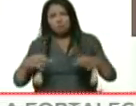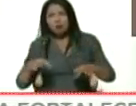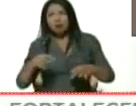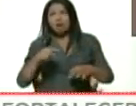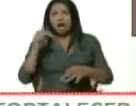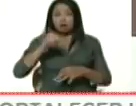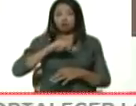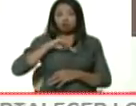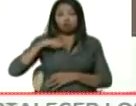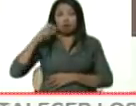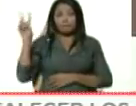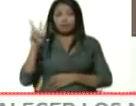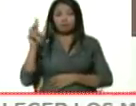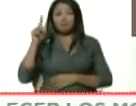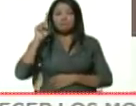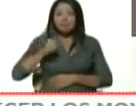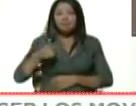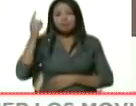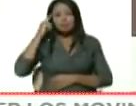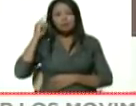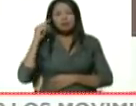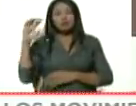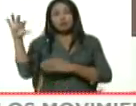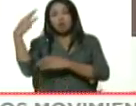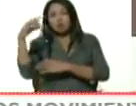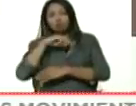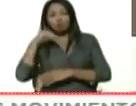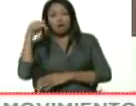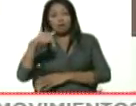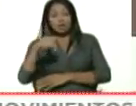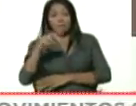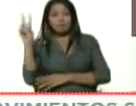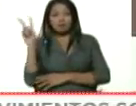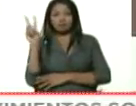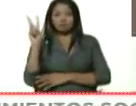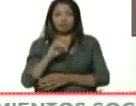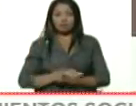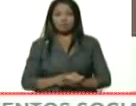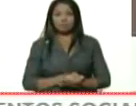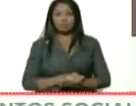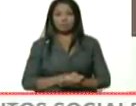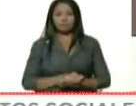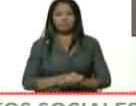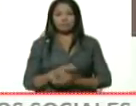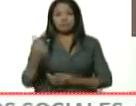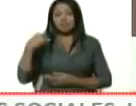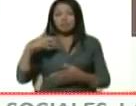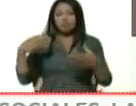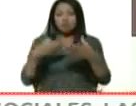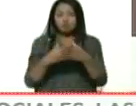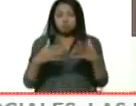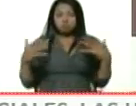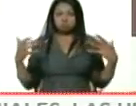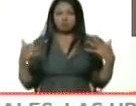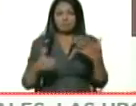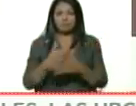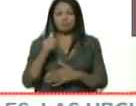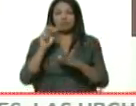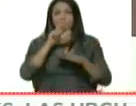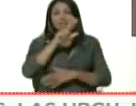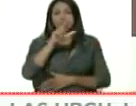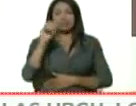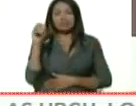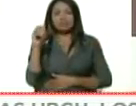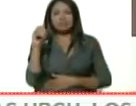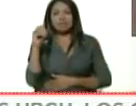Nosotros aquí en Venezuela, debe saber Colombia, nosotros aquí en Venezuela tenemos un grupo grande de más de 30